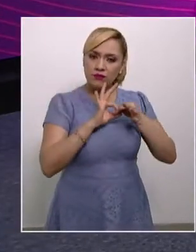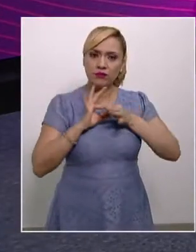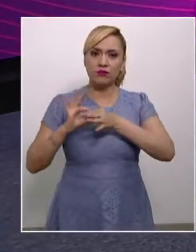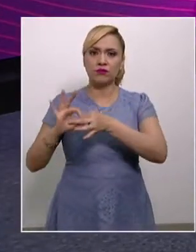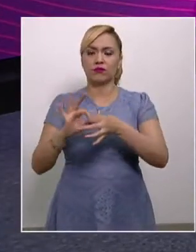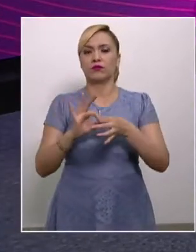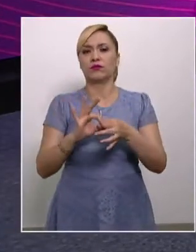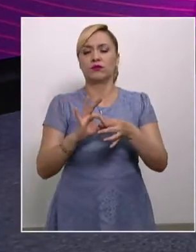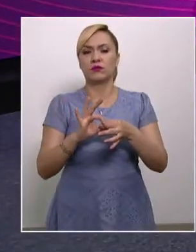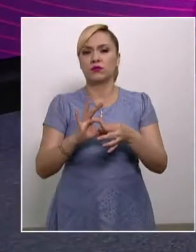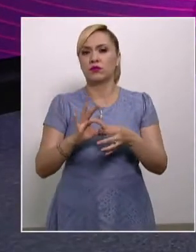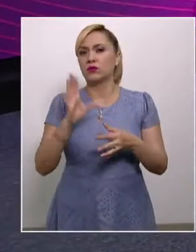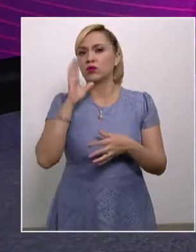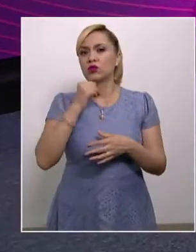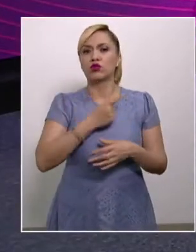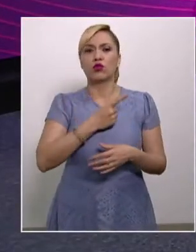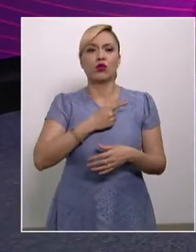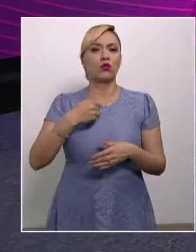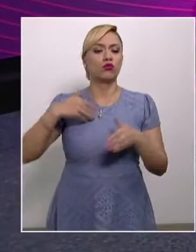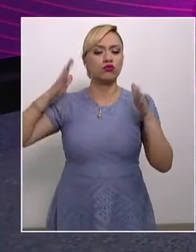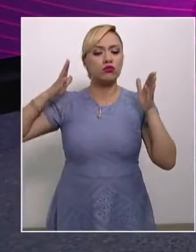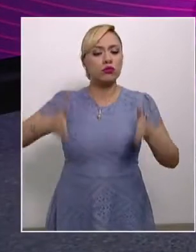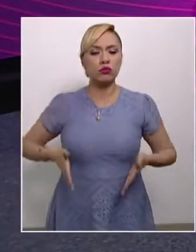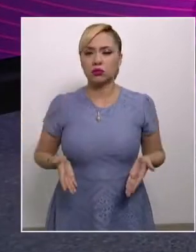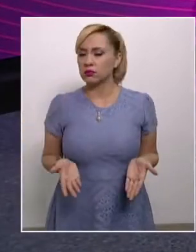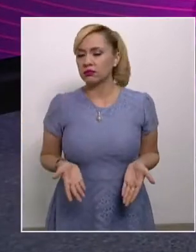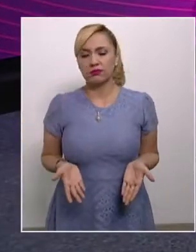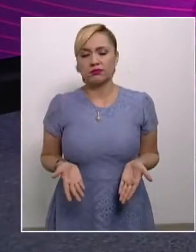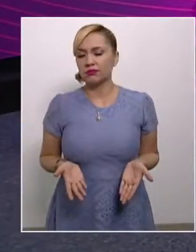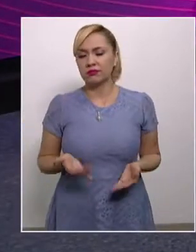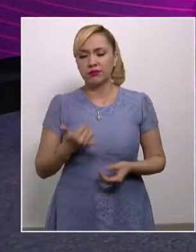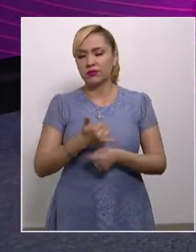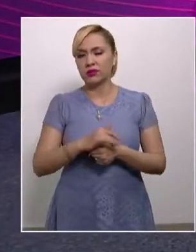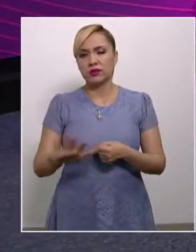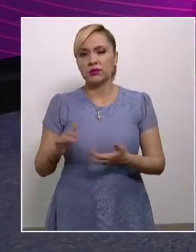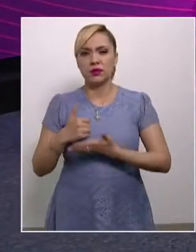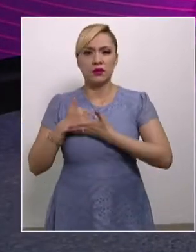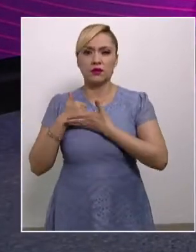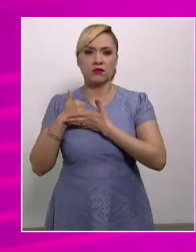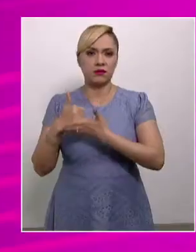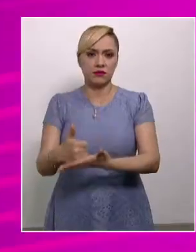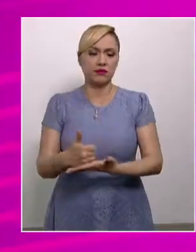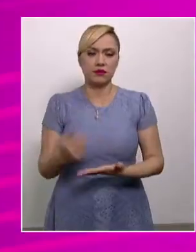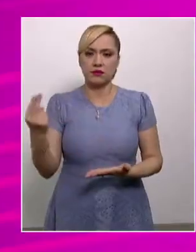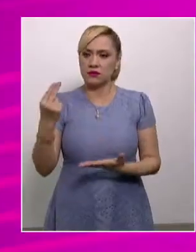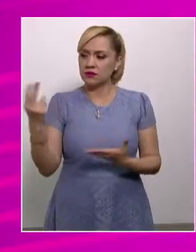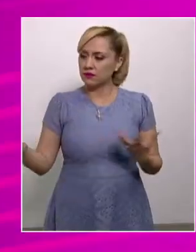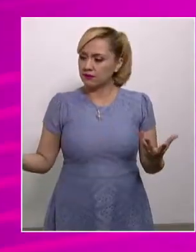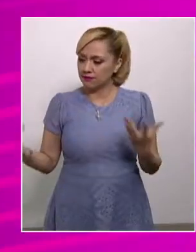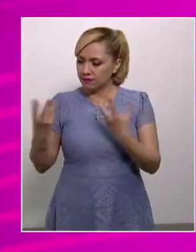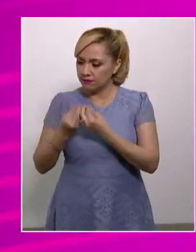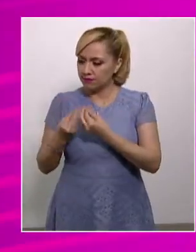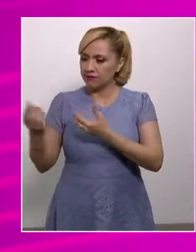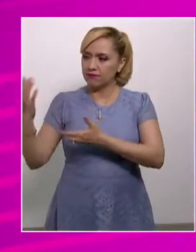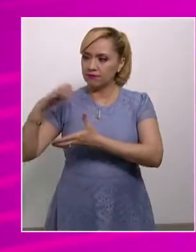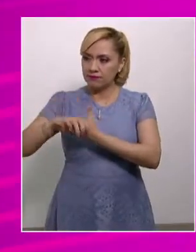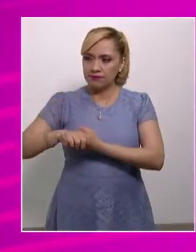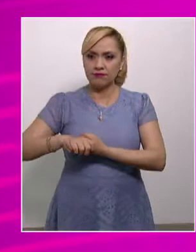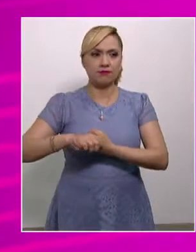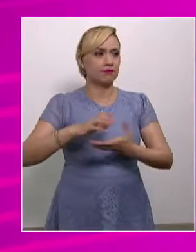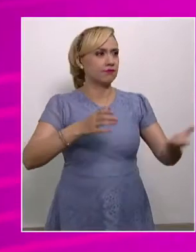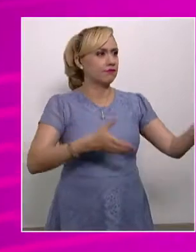manera, no creemos que trabajando solos como instituto podamos lograrlo,